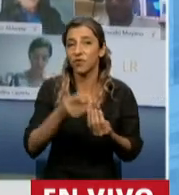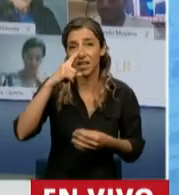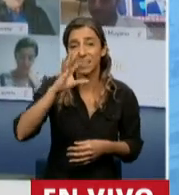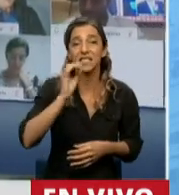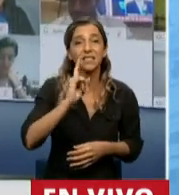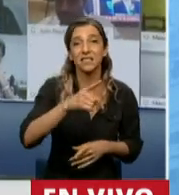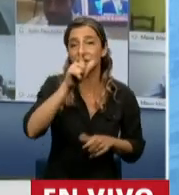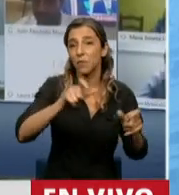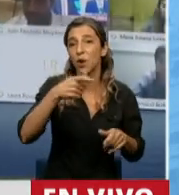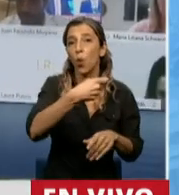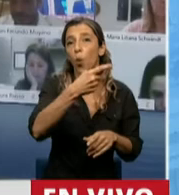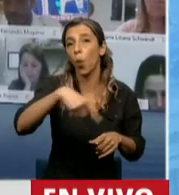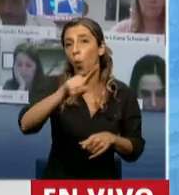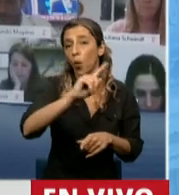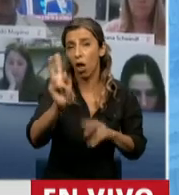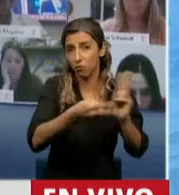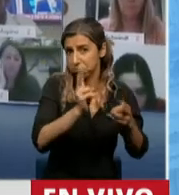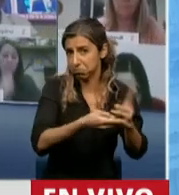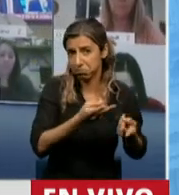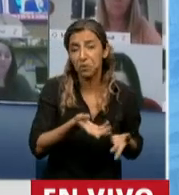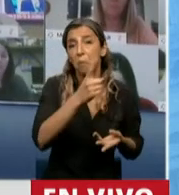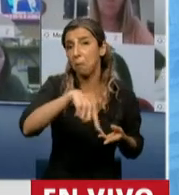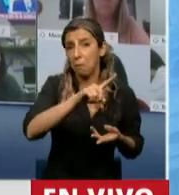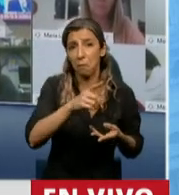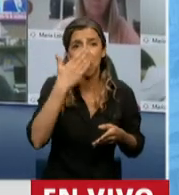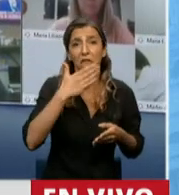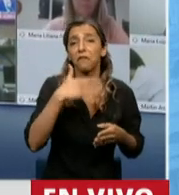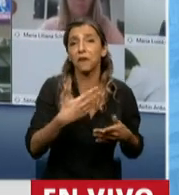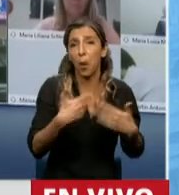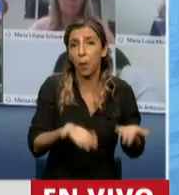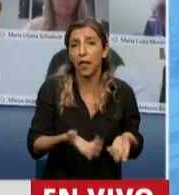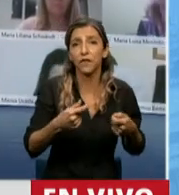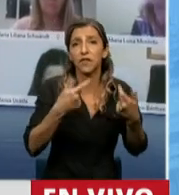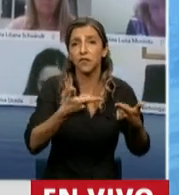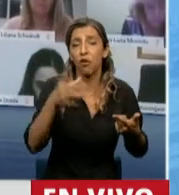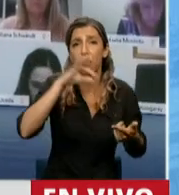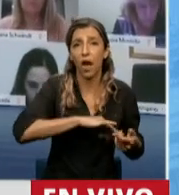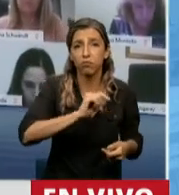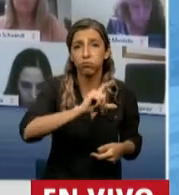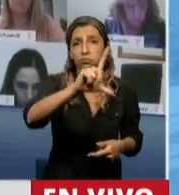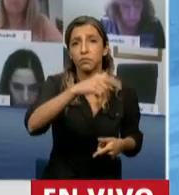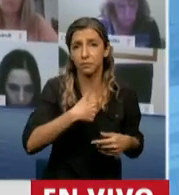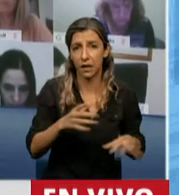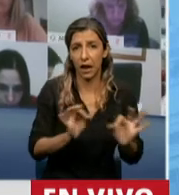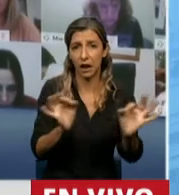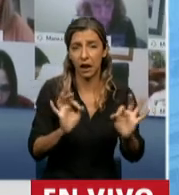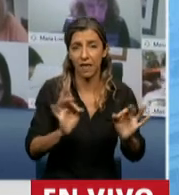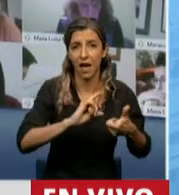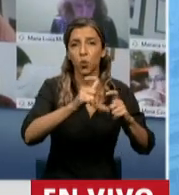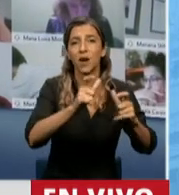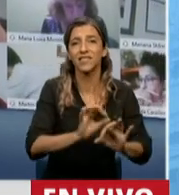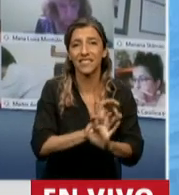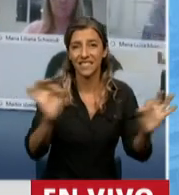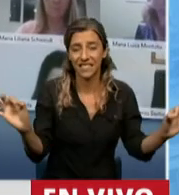murieran sin tener el beneficio o los beneficios de sus actualizaciones jubilatorias, presidente. Y la